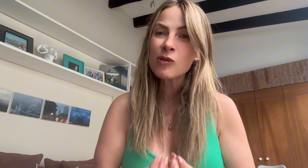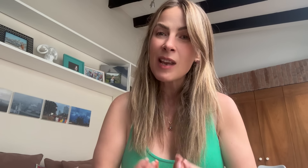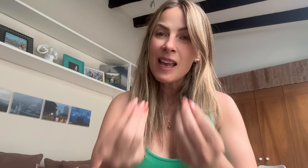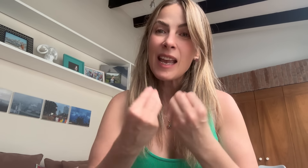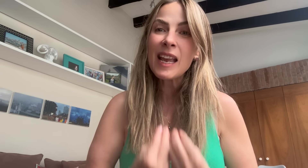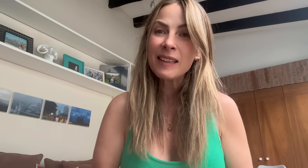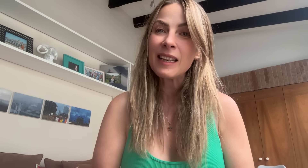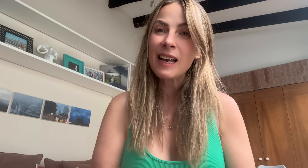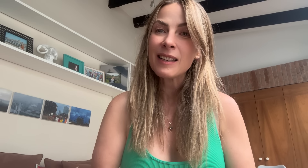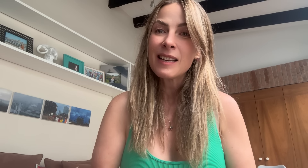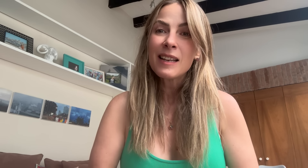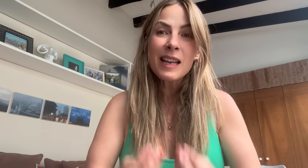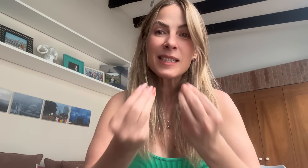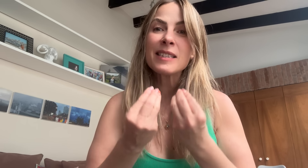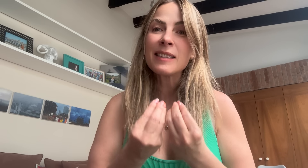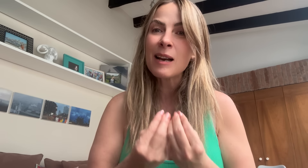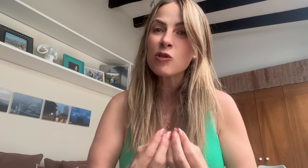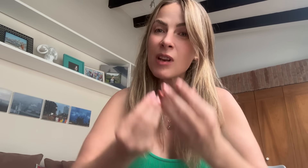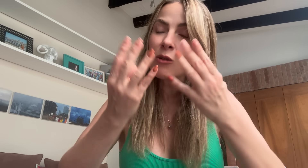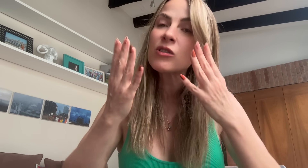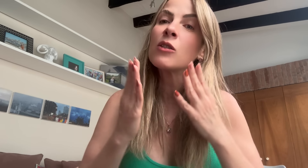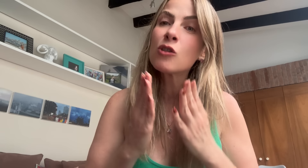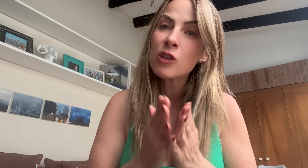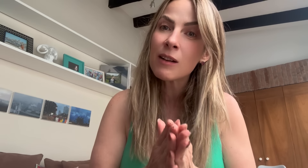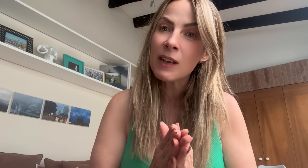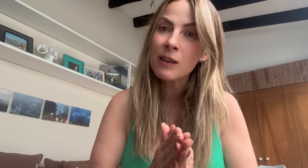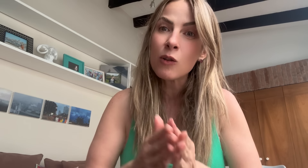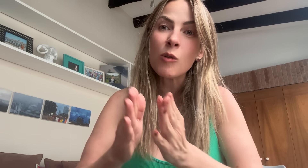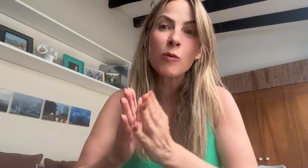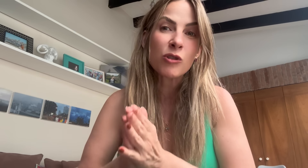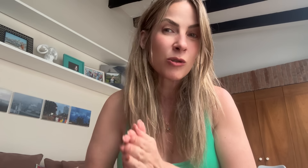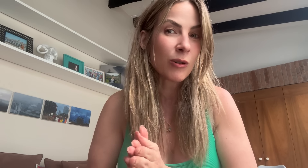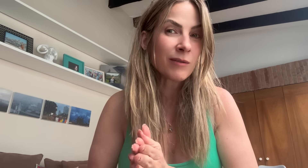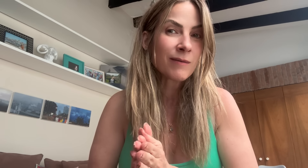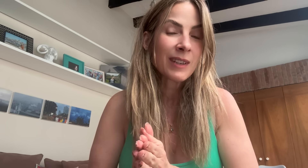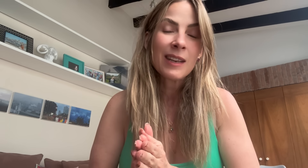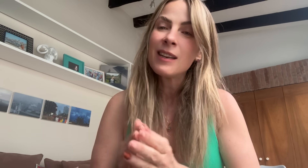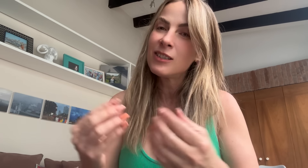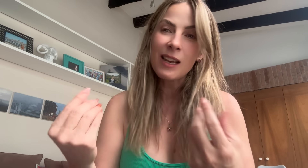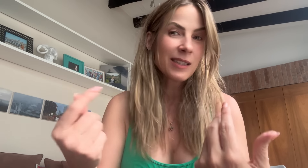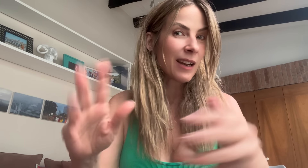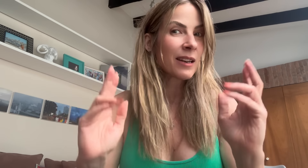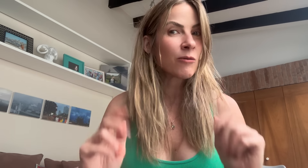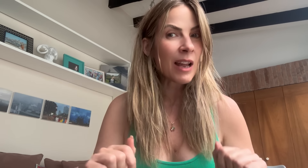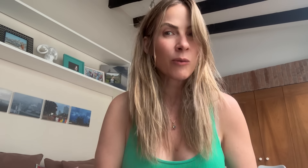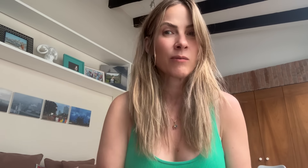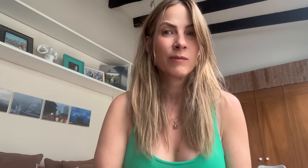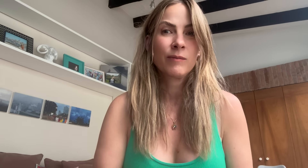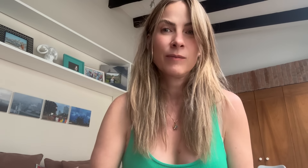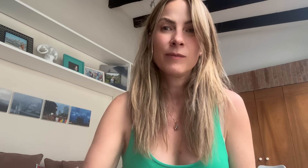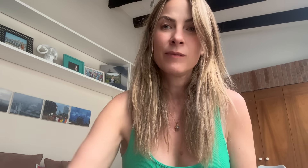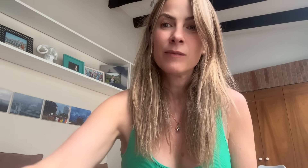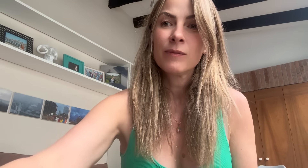necesitamos ética, necesitamos que los que no sirven como oposición ya se hagan a un lado.